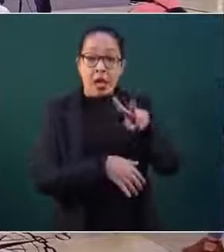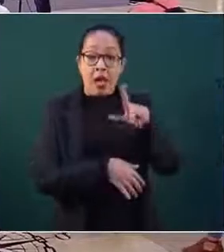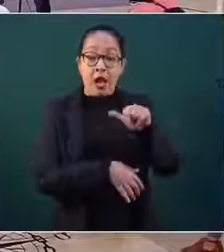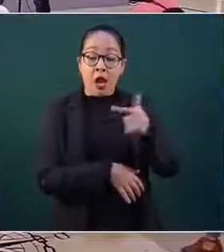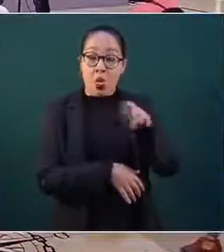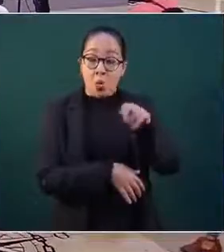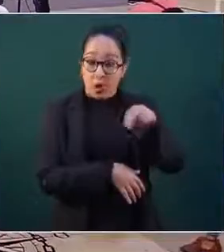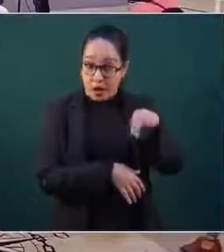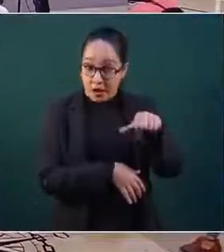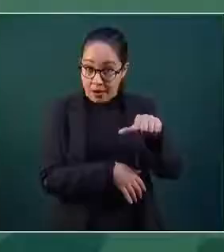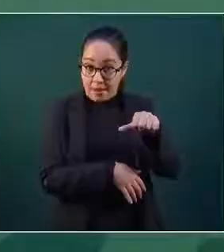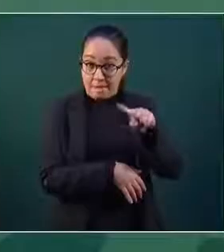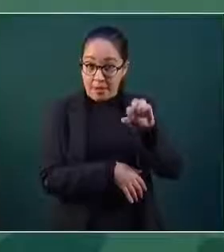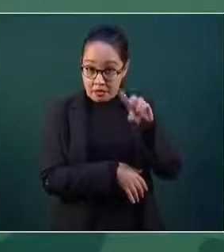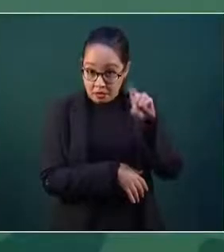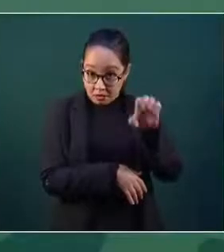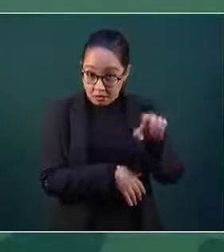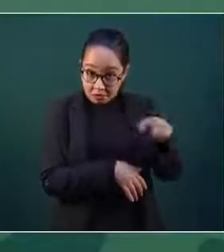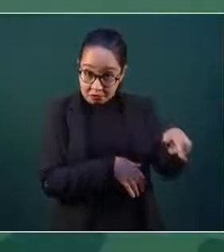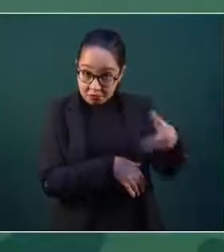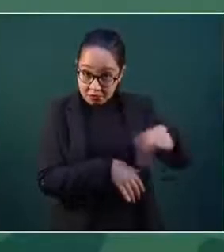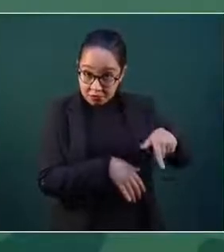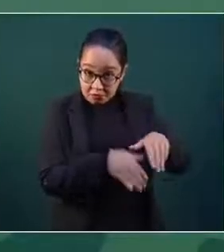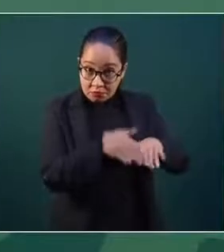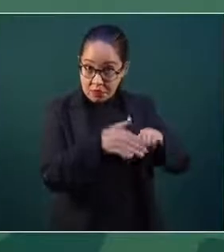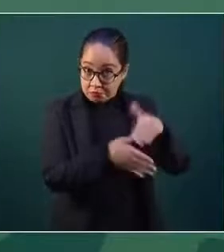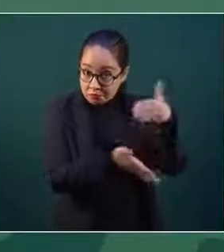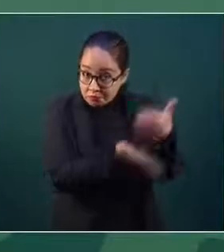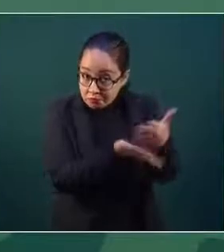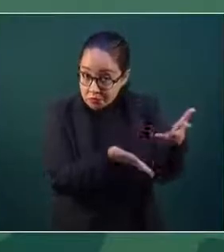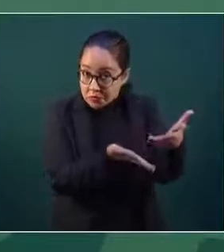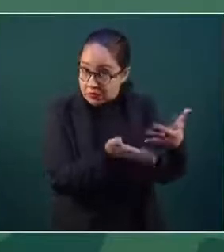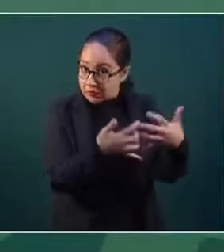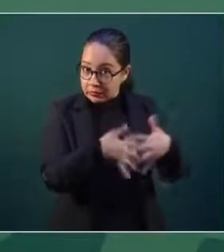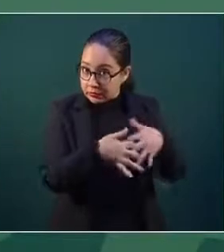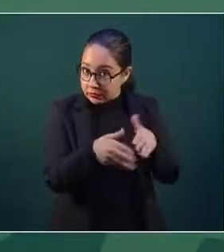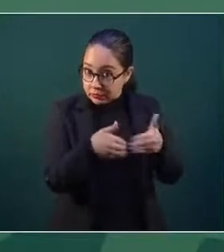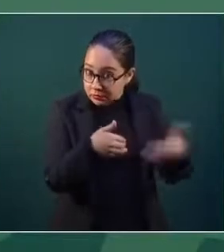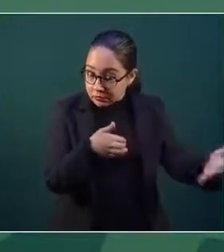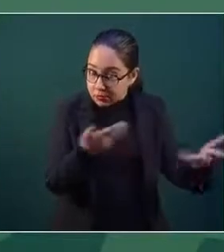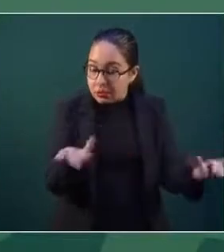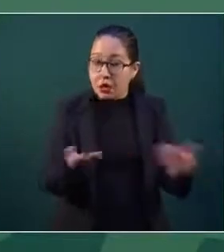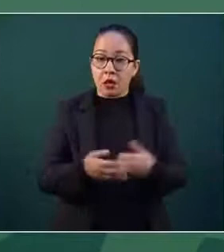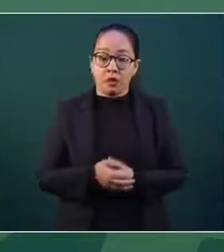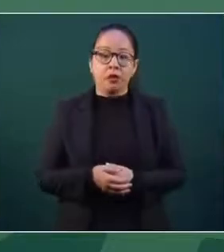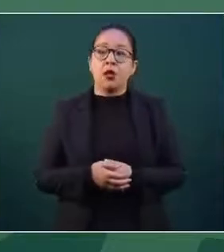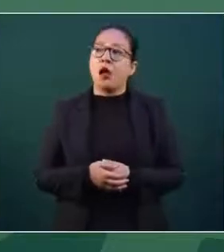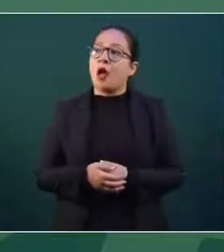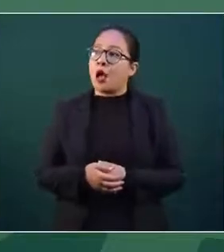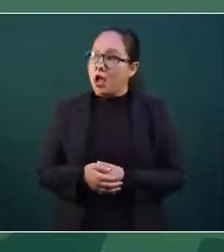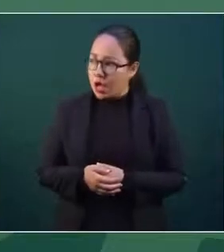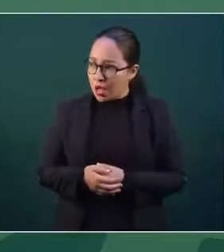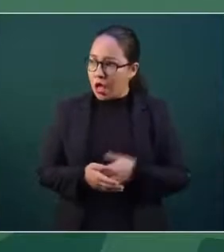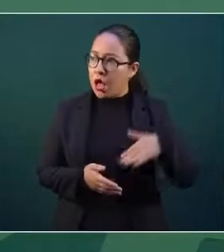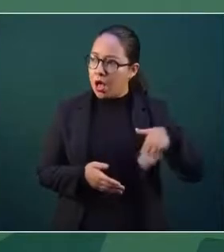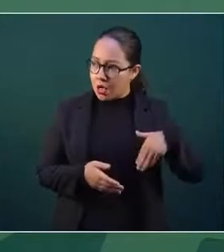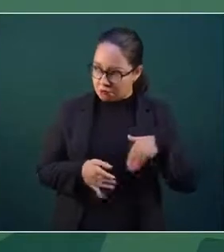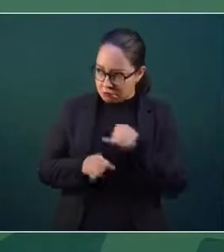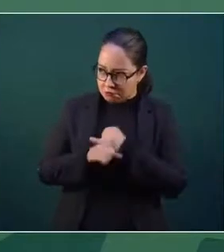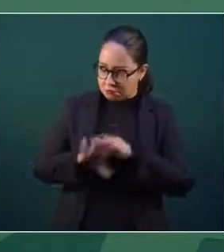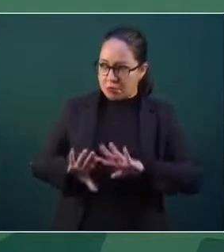Bueno, el informe que tengo es que está en muy buen estado la